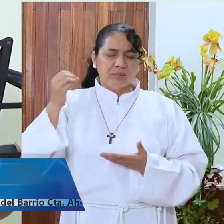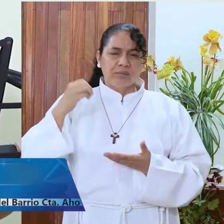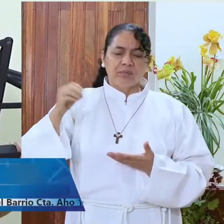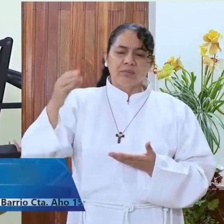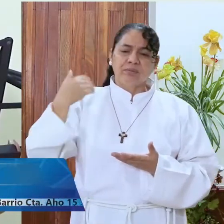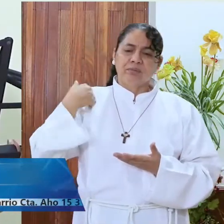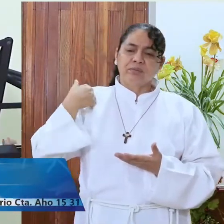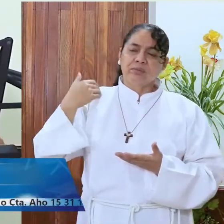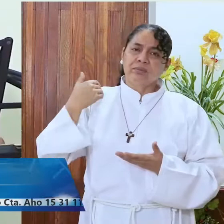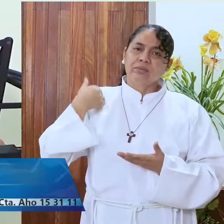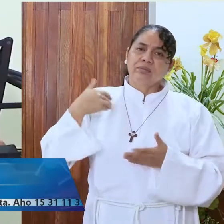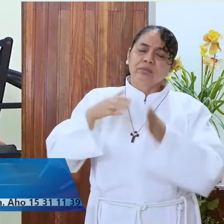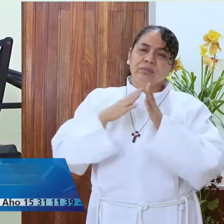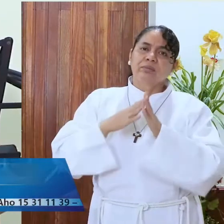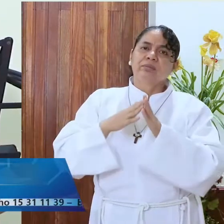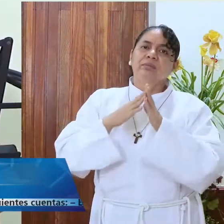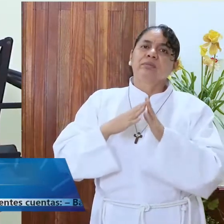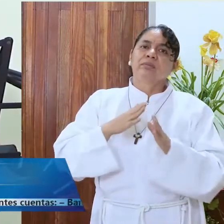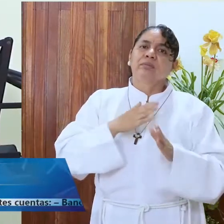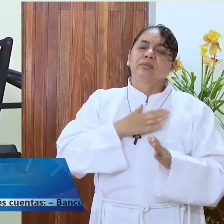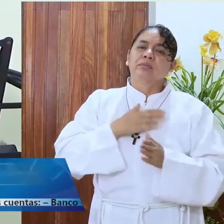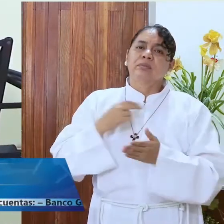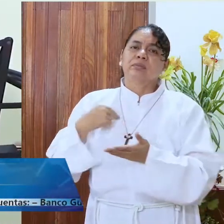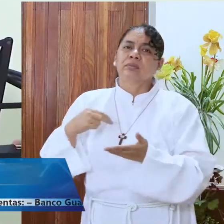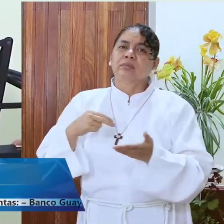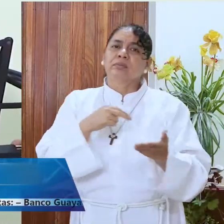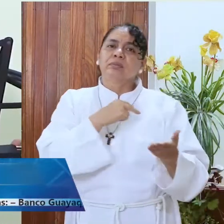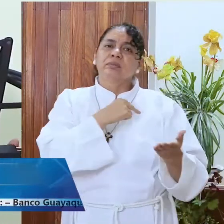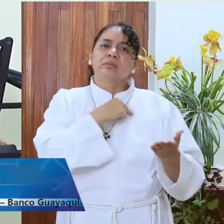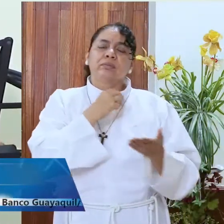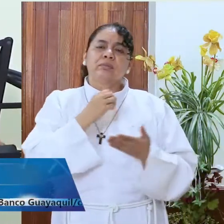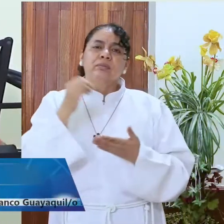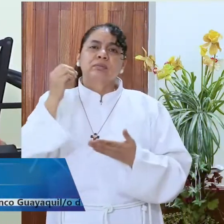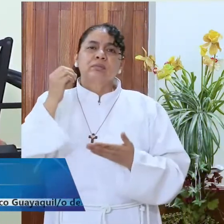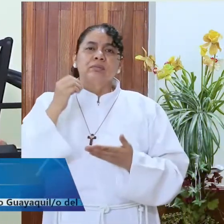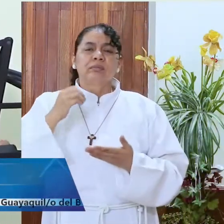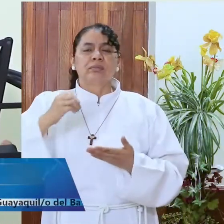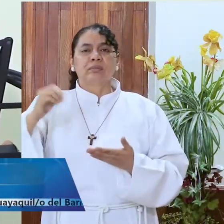te da miedo en eso